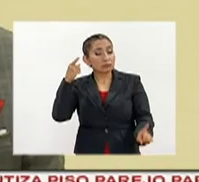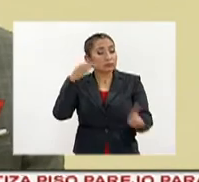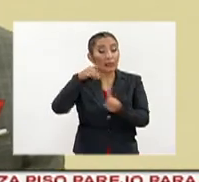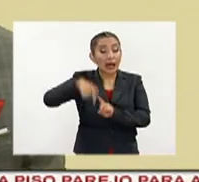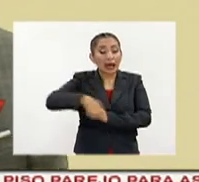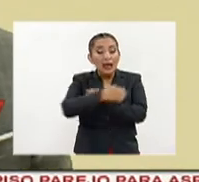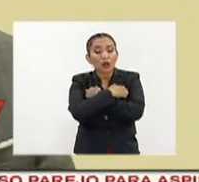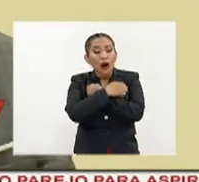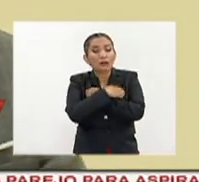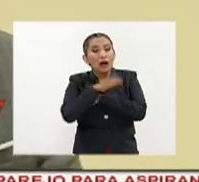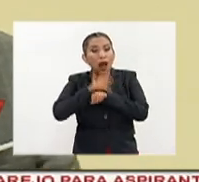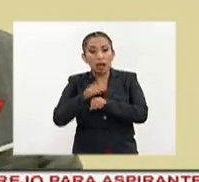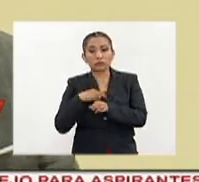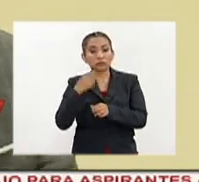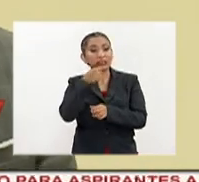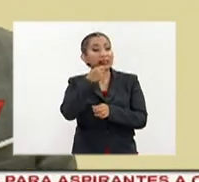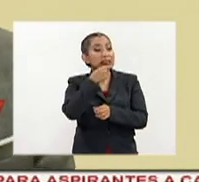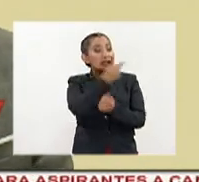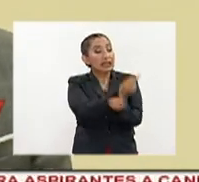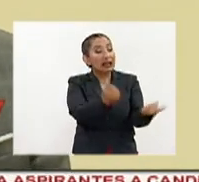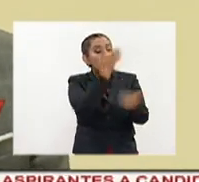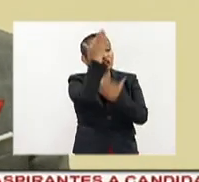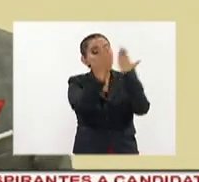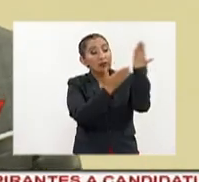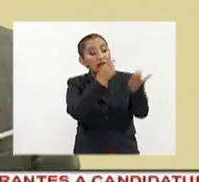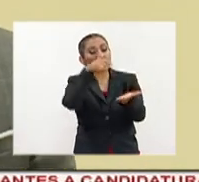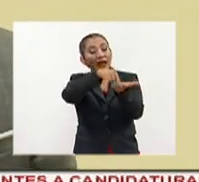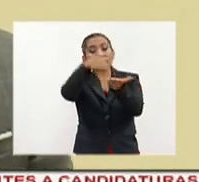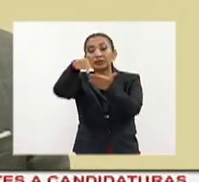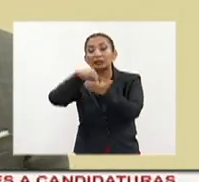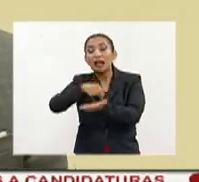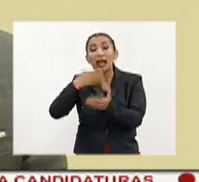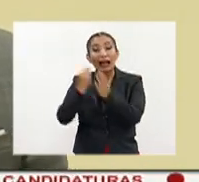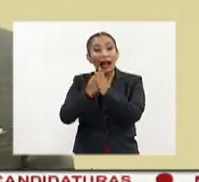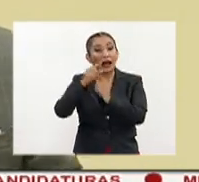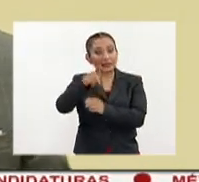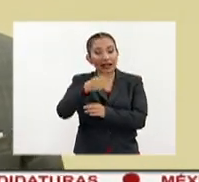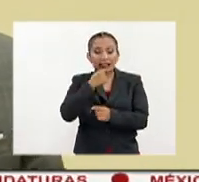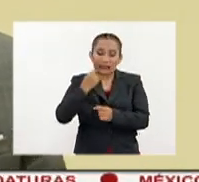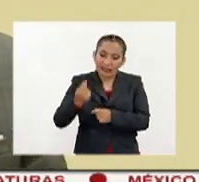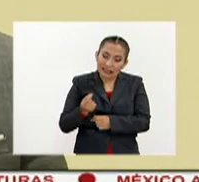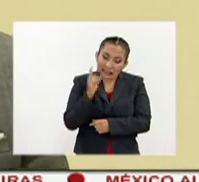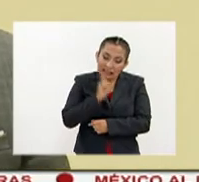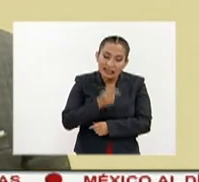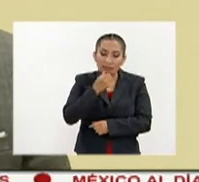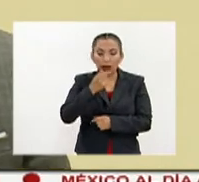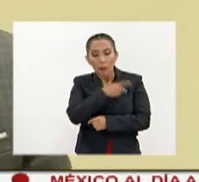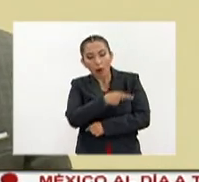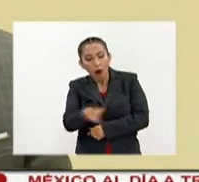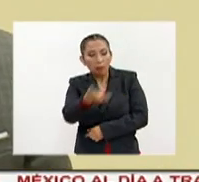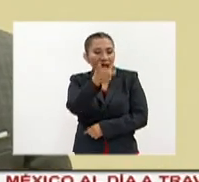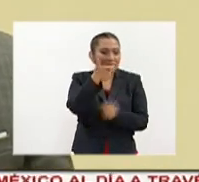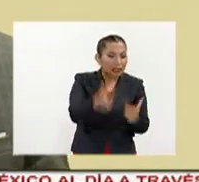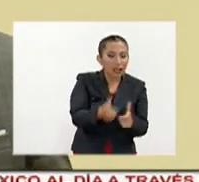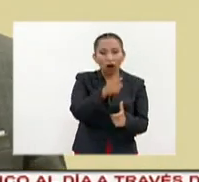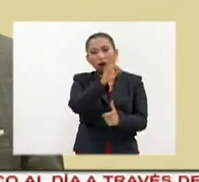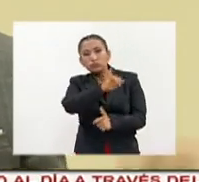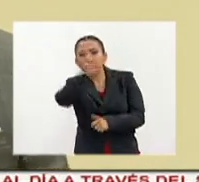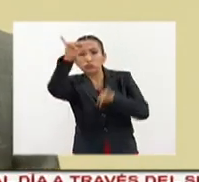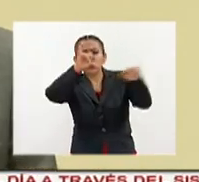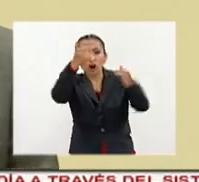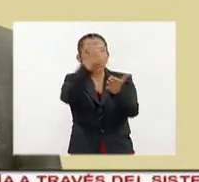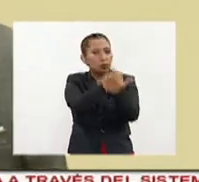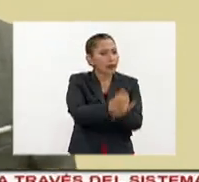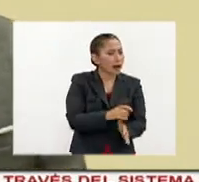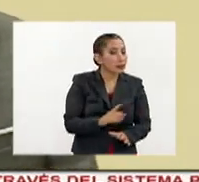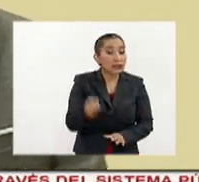en educación es empoderar a todos los estudiantes en cada clase de hoy, chicos y chicas, ricos y pobres, rurales o